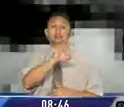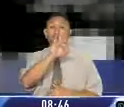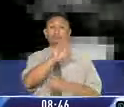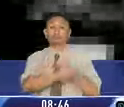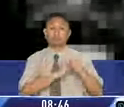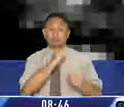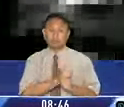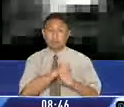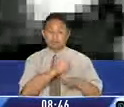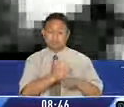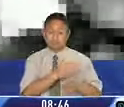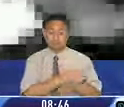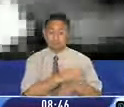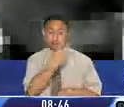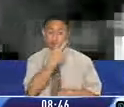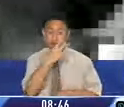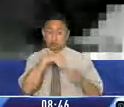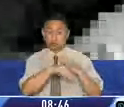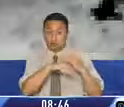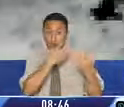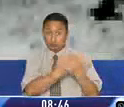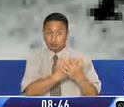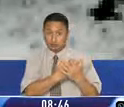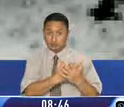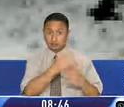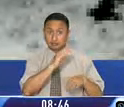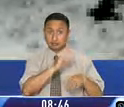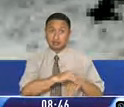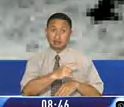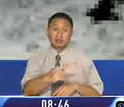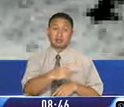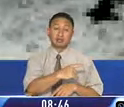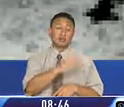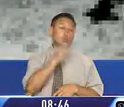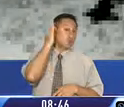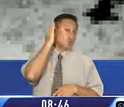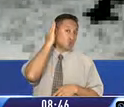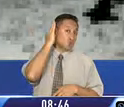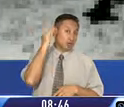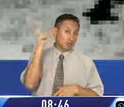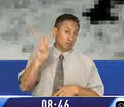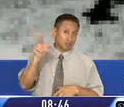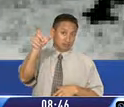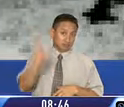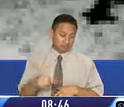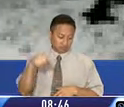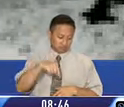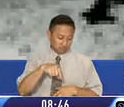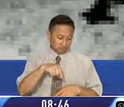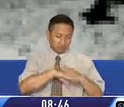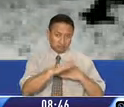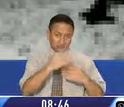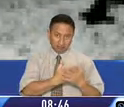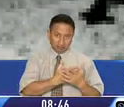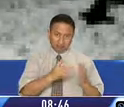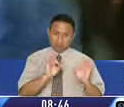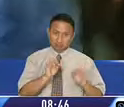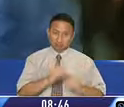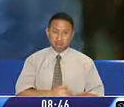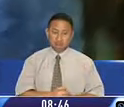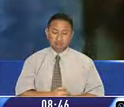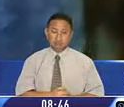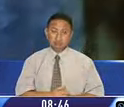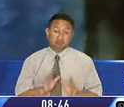2 antecedentes por robo, mientras la adolescente de nacionalidad venezolana no cuenta con registro policial en el país.